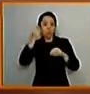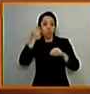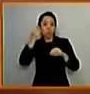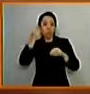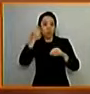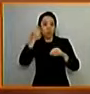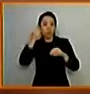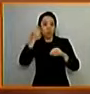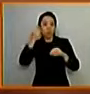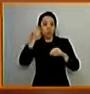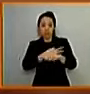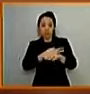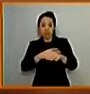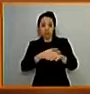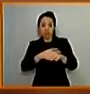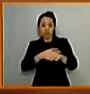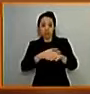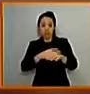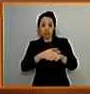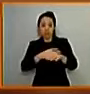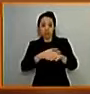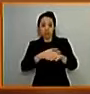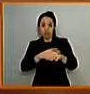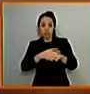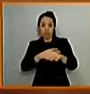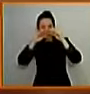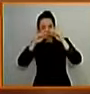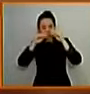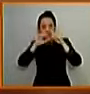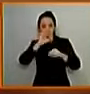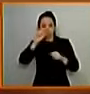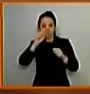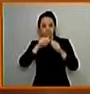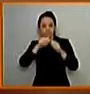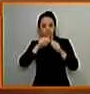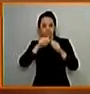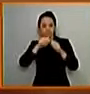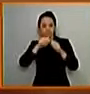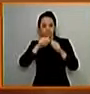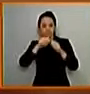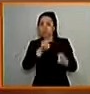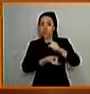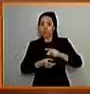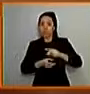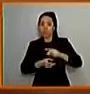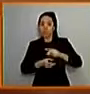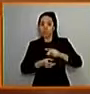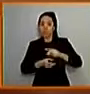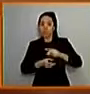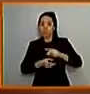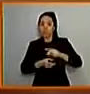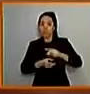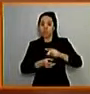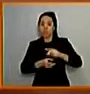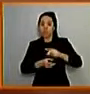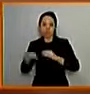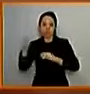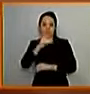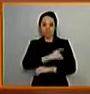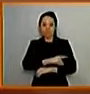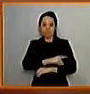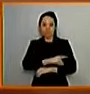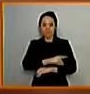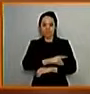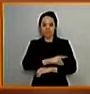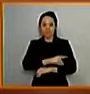de la mañana, a las 3 de la tarde y nuevamente a las 9:00 de la noche. Porque el Loto te cambia la vida cada día, todos los días.